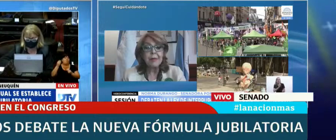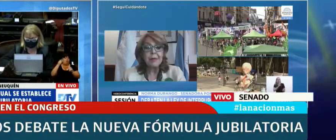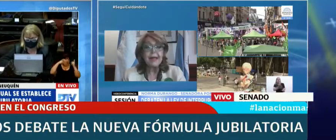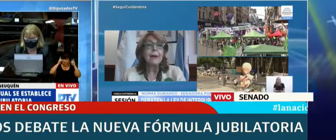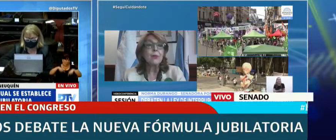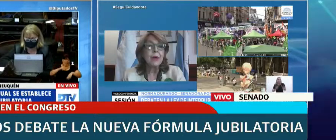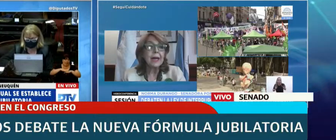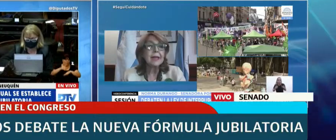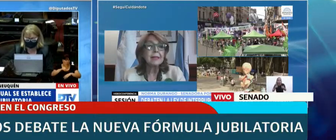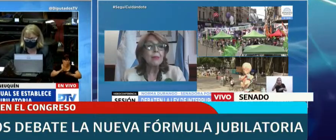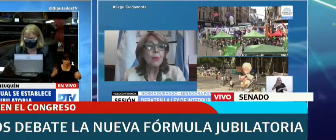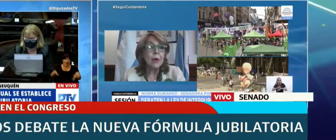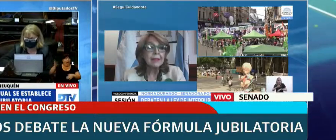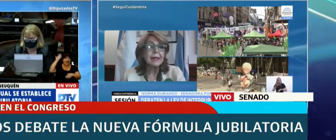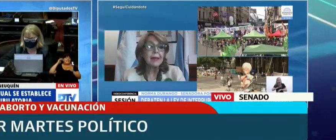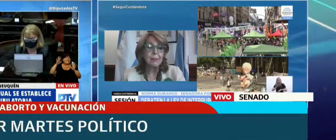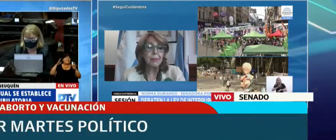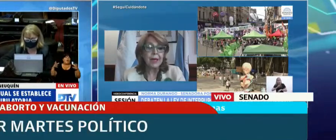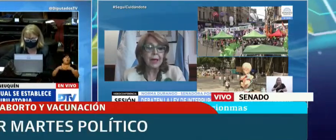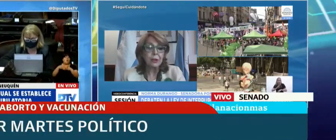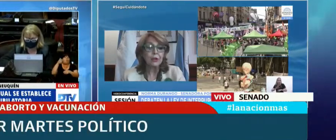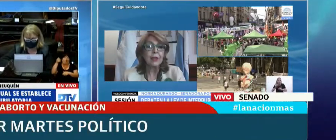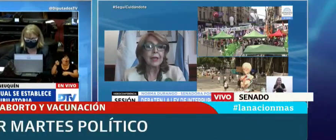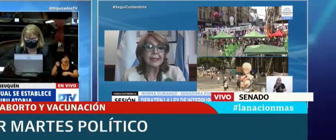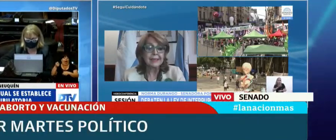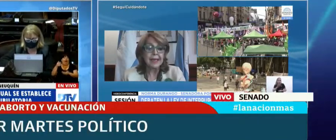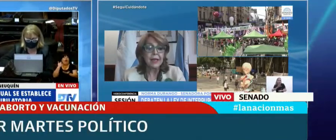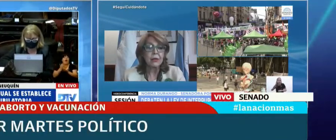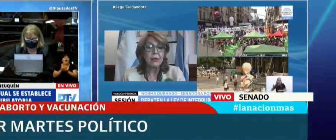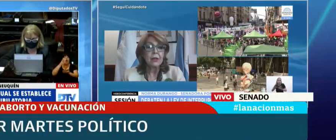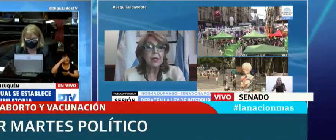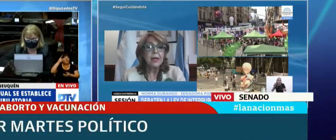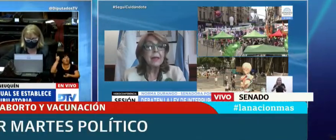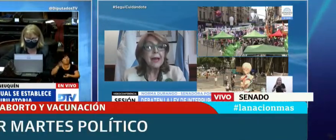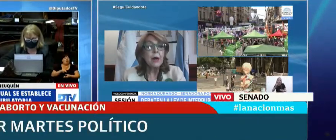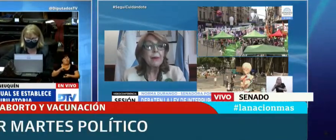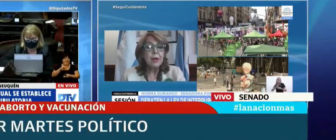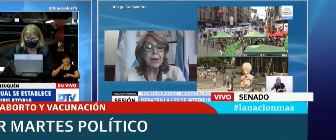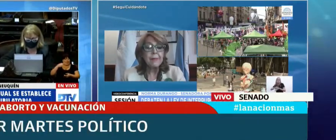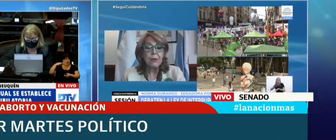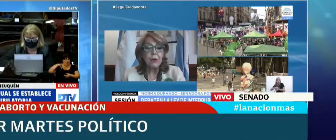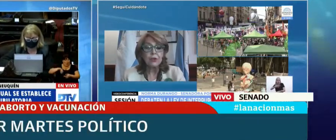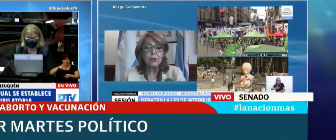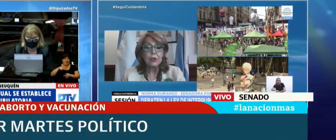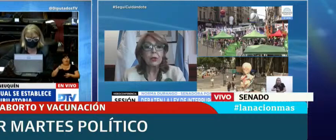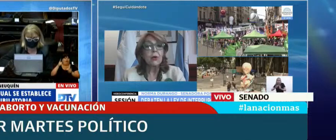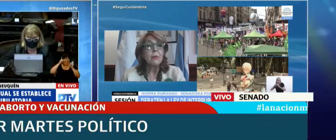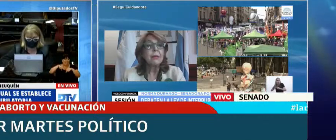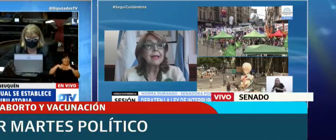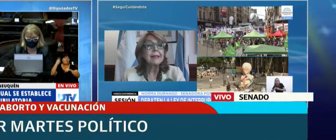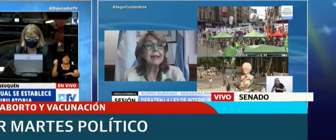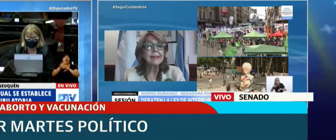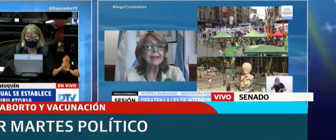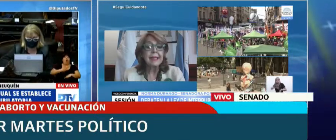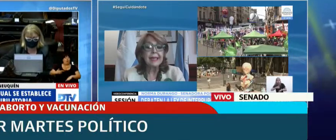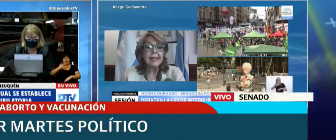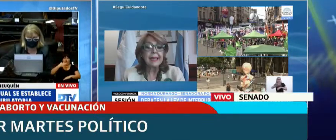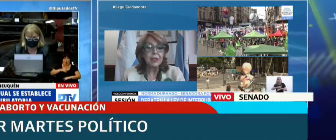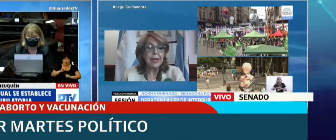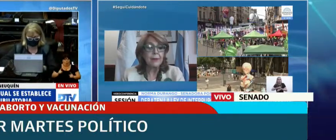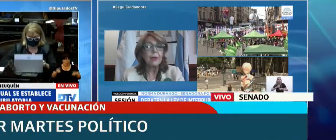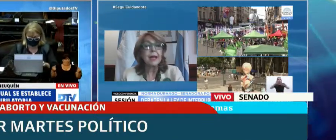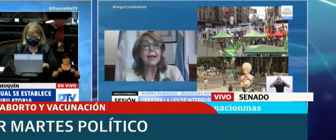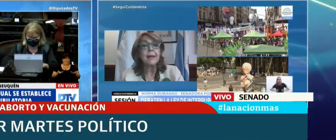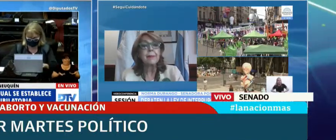está bien pero no también por eso te decía que los tres temas van con fort sé ninguno de los tres se